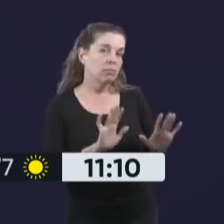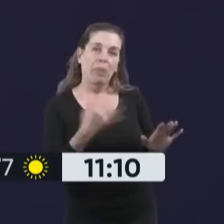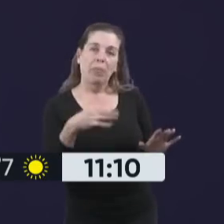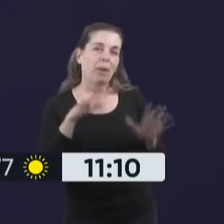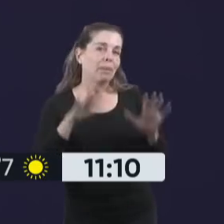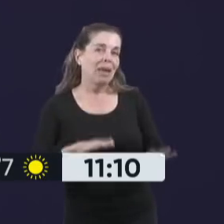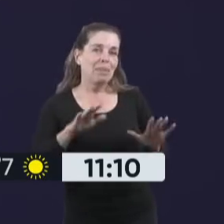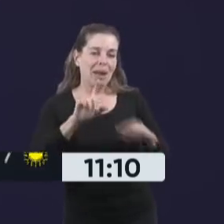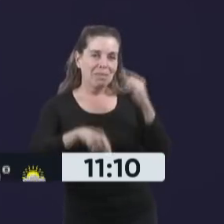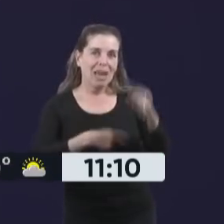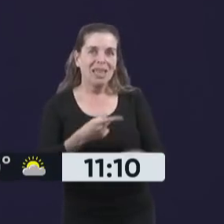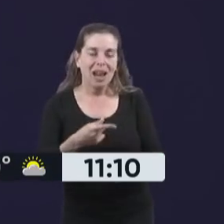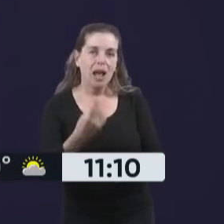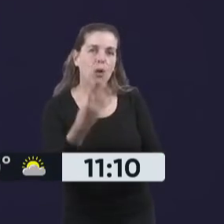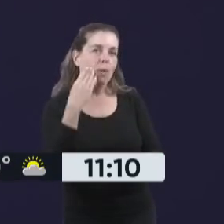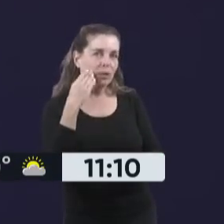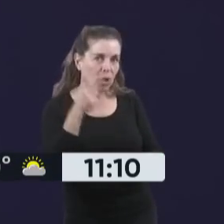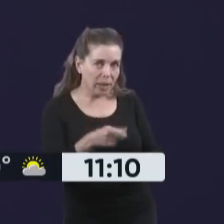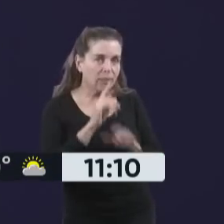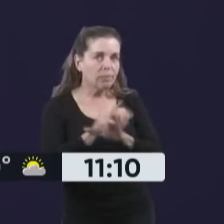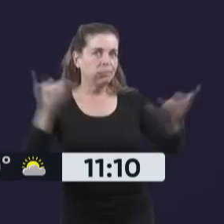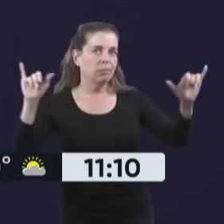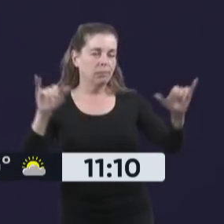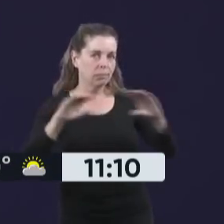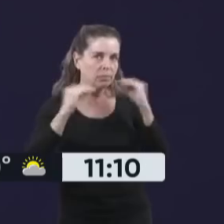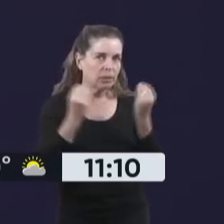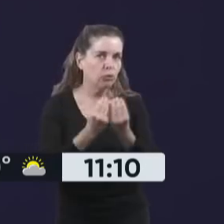mañana a 16 horas que se conozca el índice de inflación.